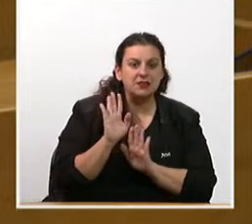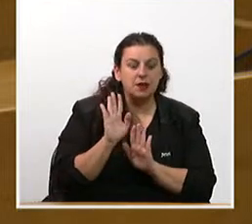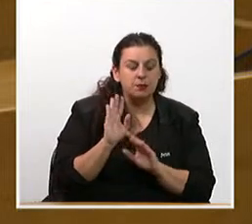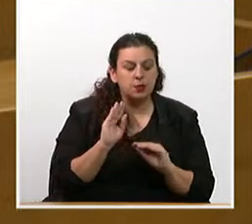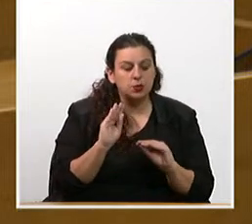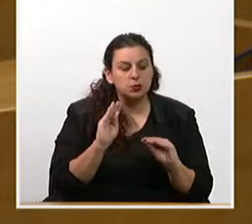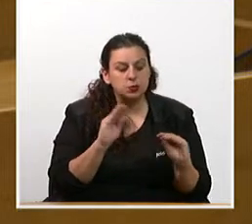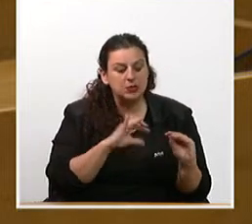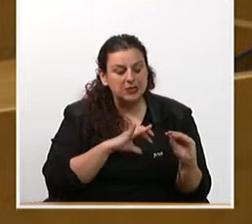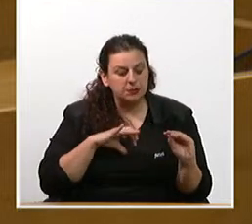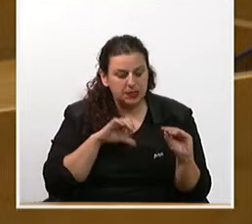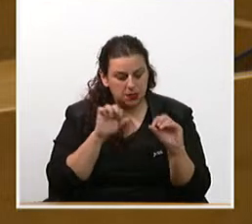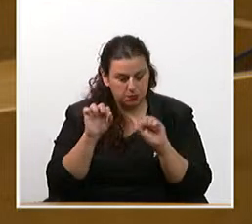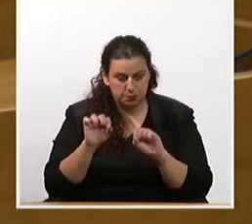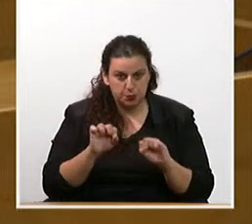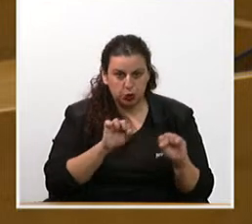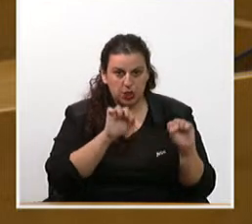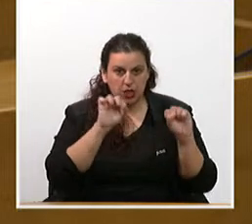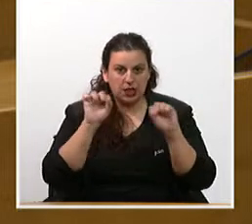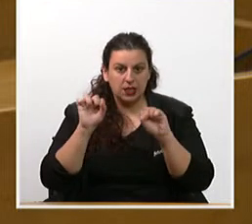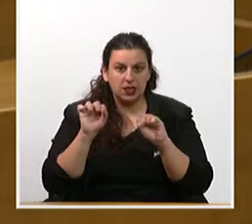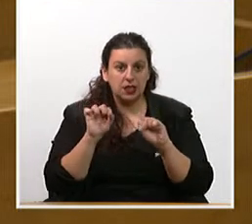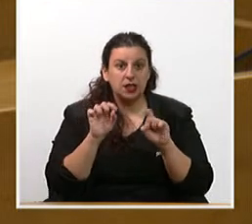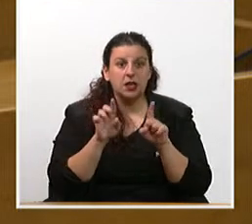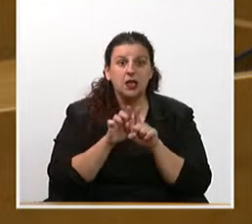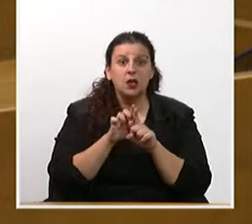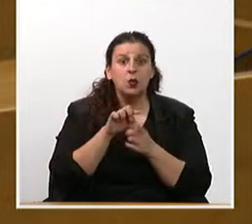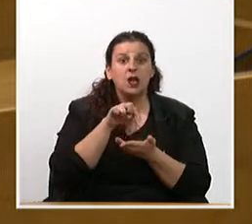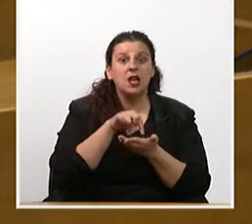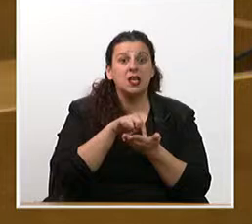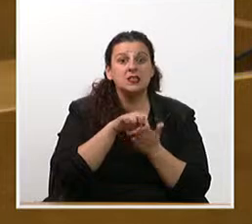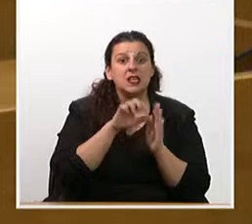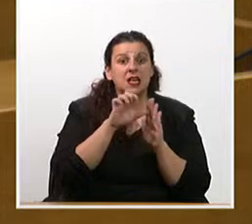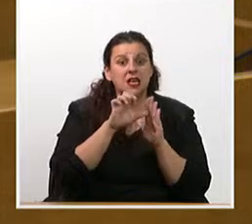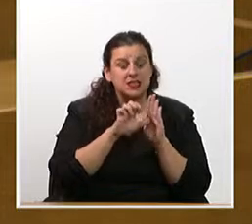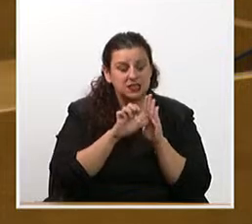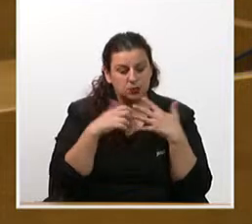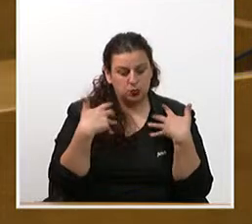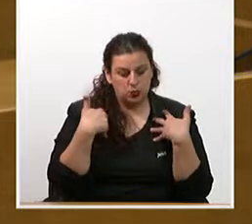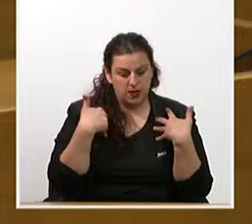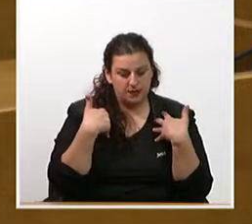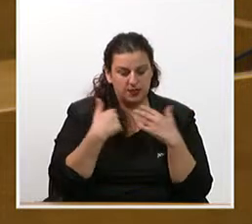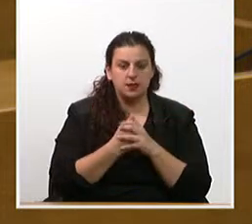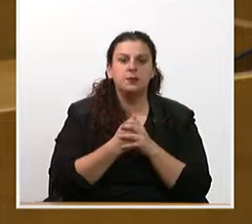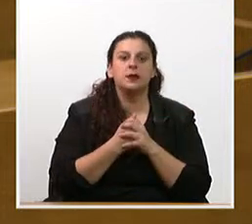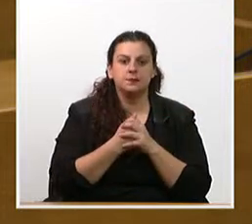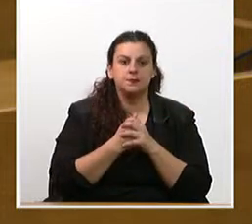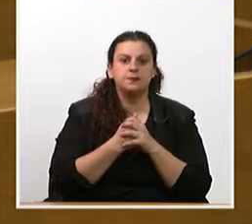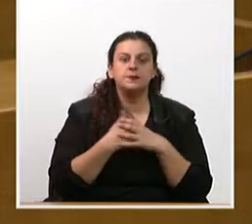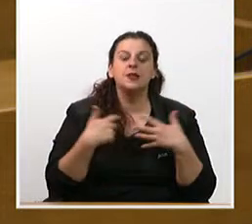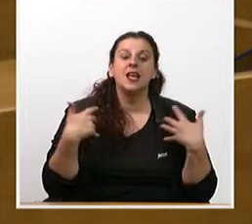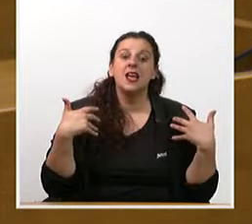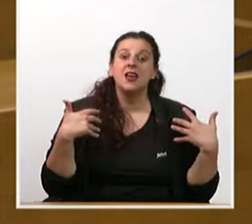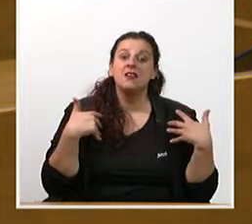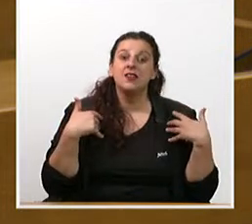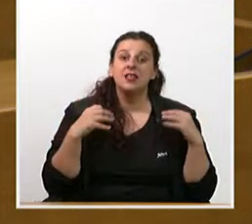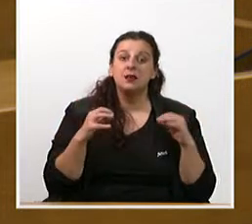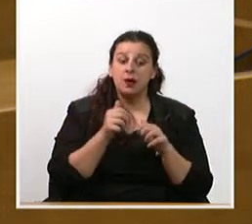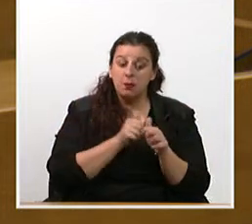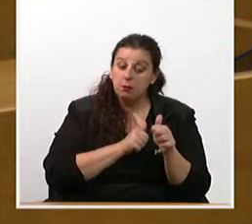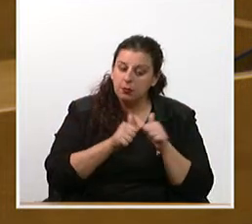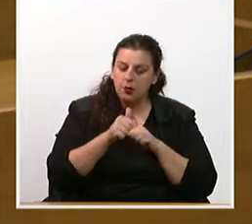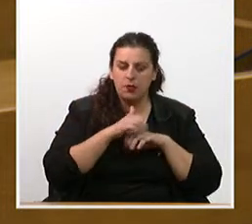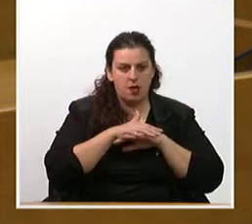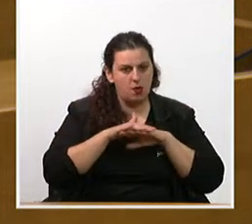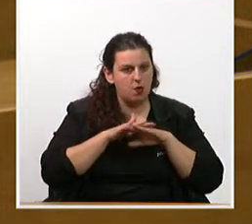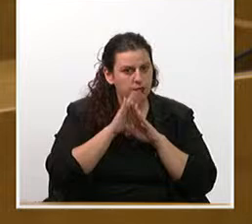su intimidad tal y como exige el estatuto de la víctima las víctimas son una prioridad de este consell